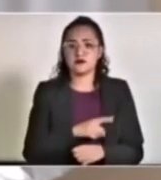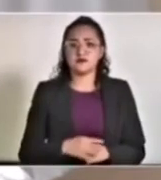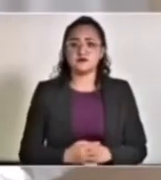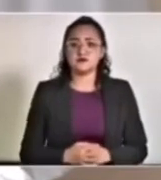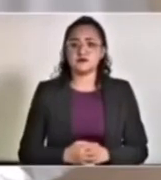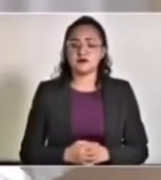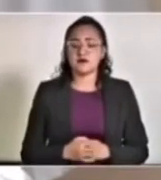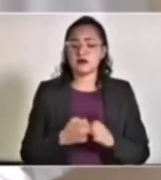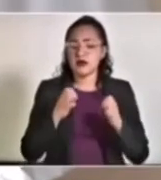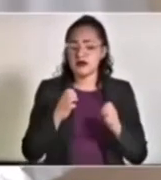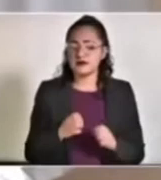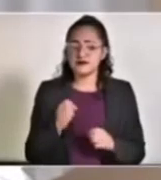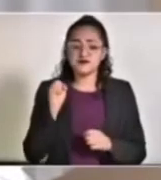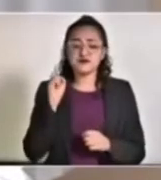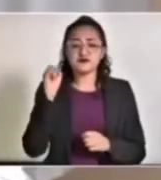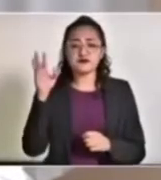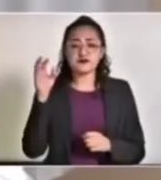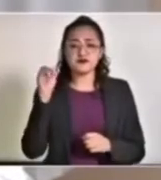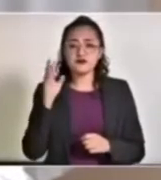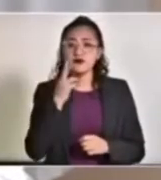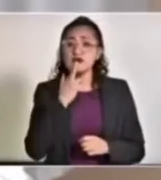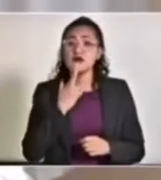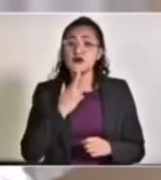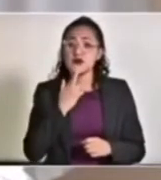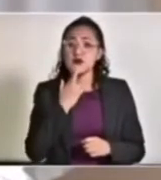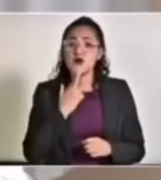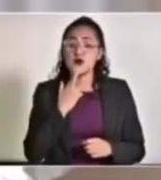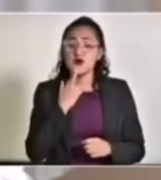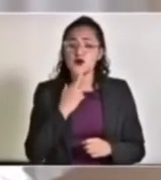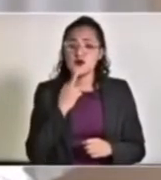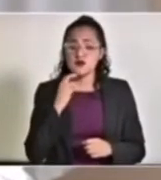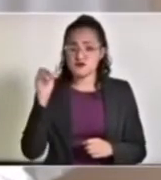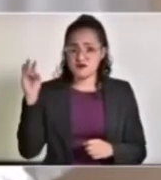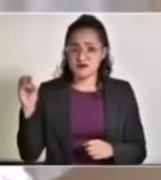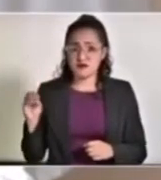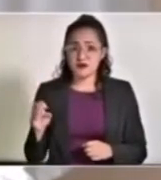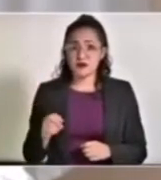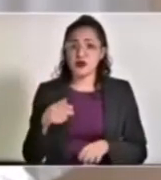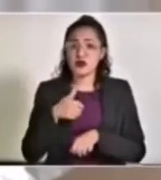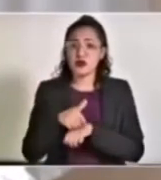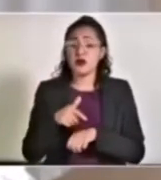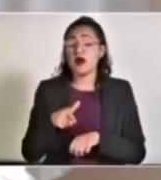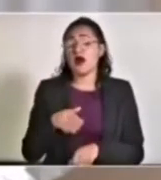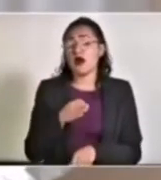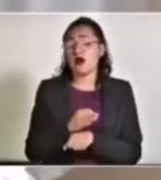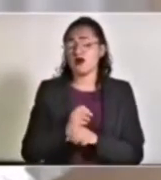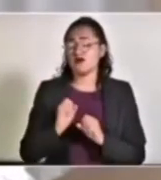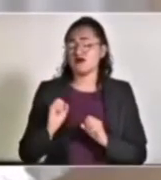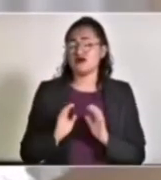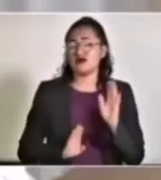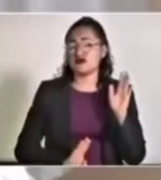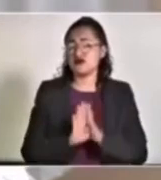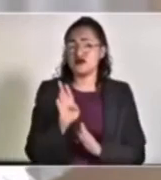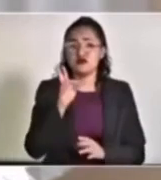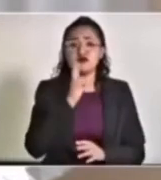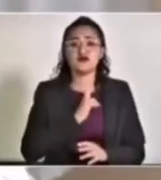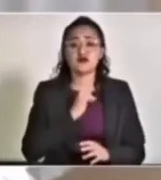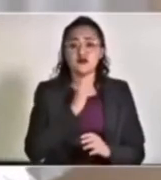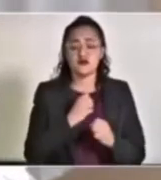estamos en rojo y en un rojo que permanece permanece su curva ascendente